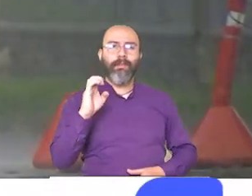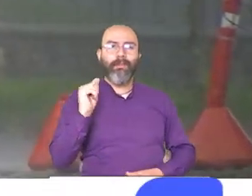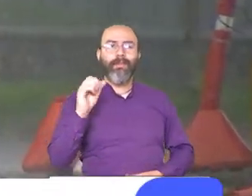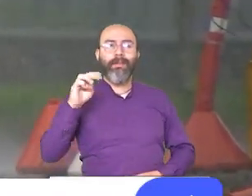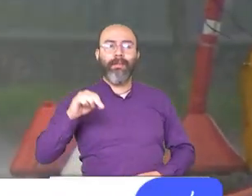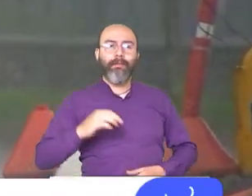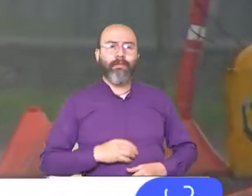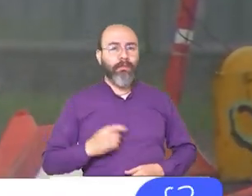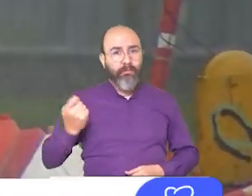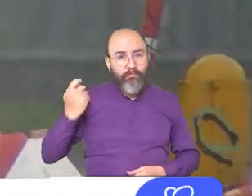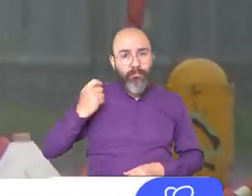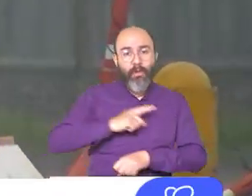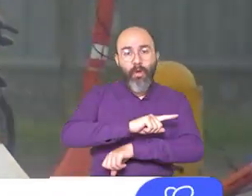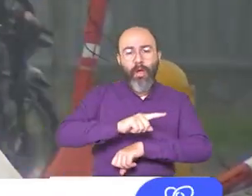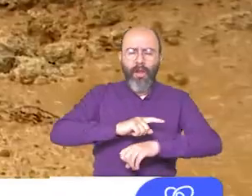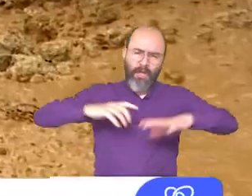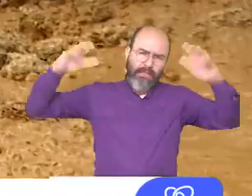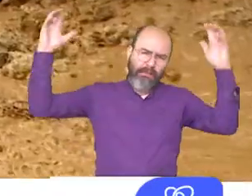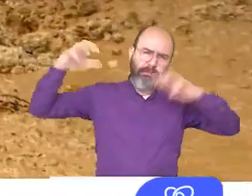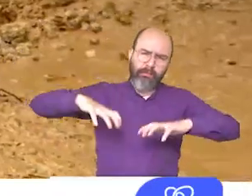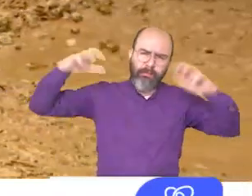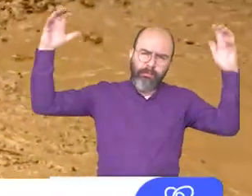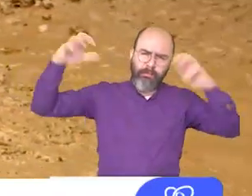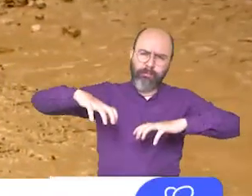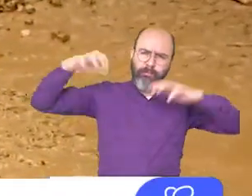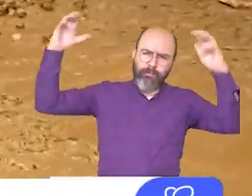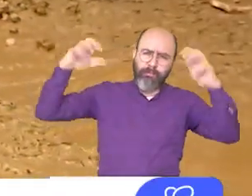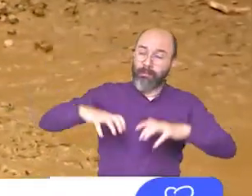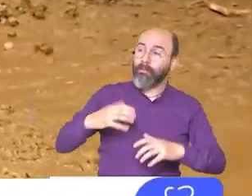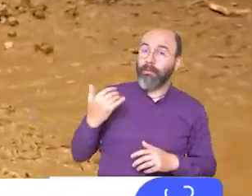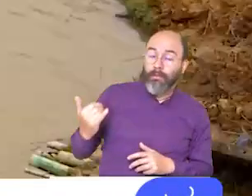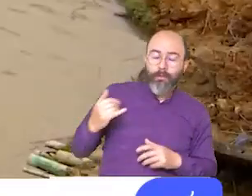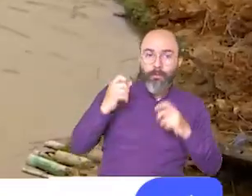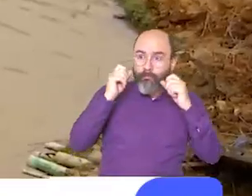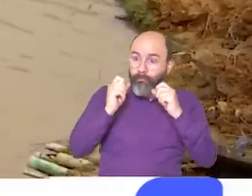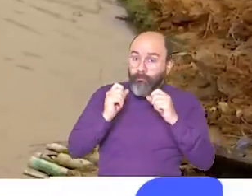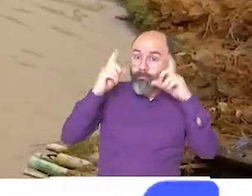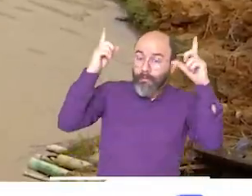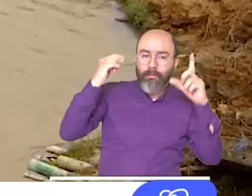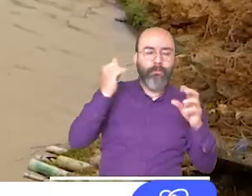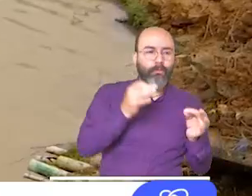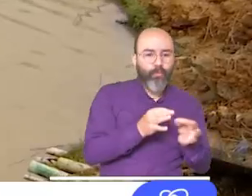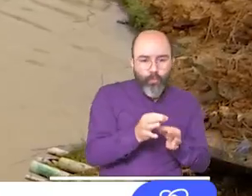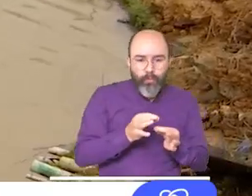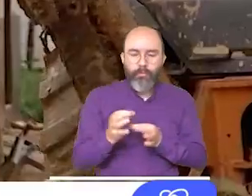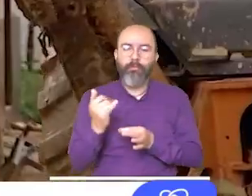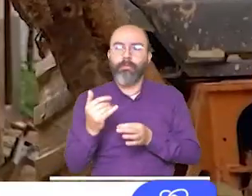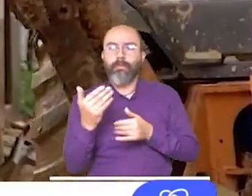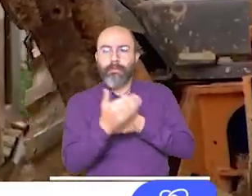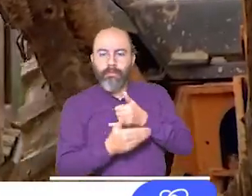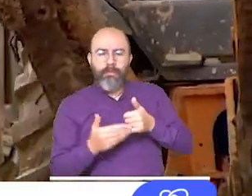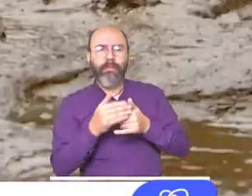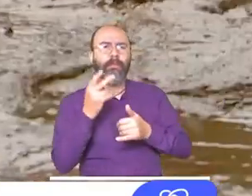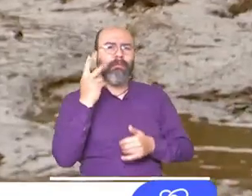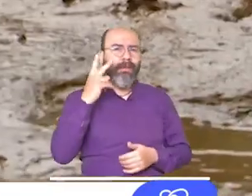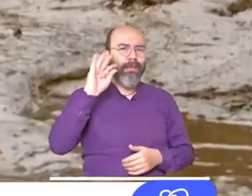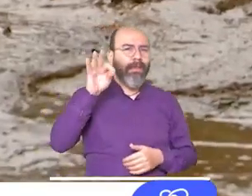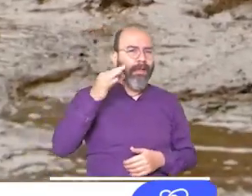las Fuertes lluvias de las últimas horas llevaron al án a emitir una alerta Roja en varios municipios del departamento Pereira